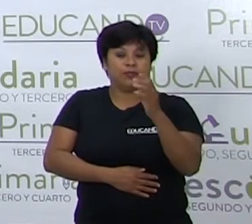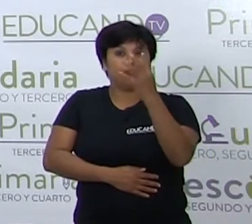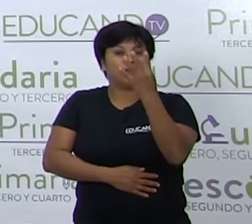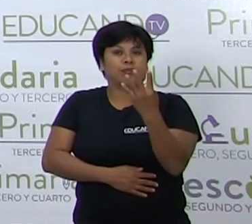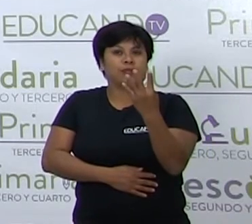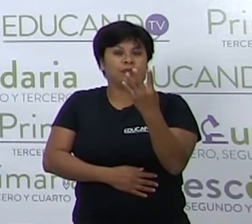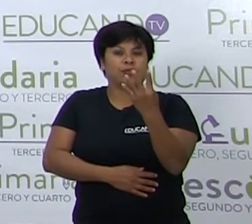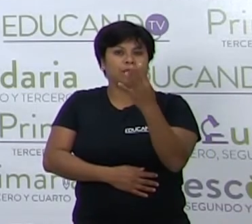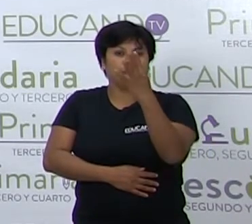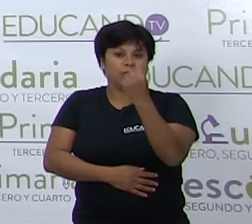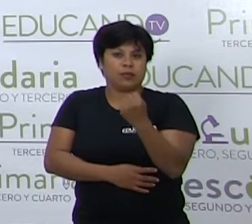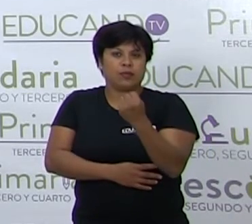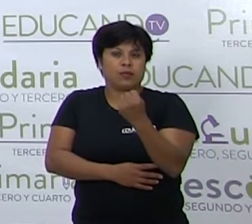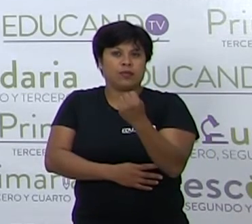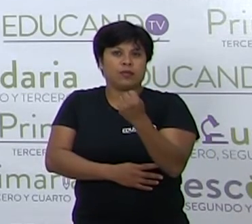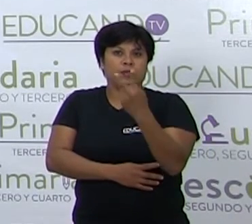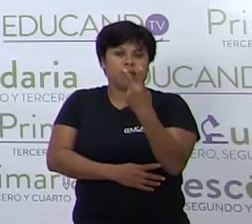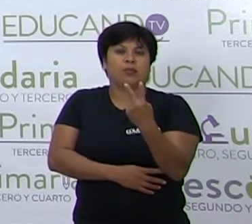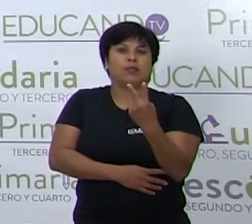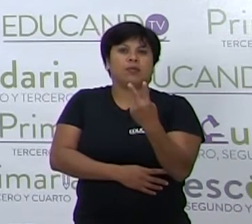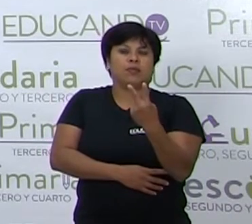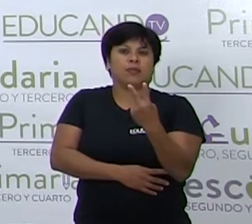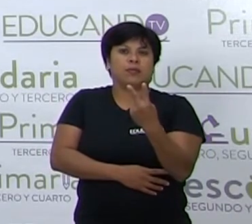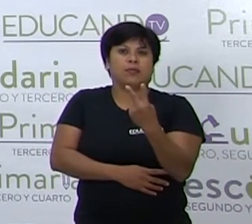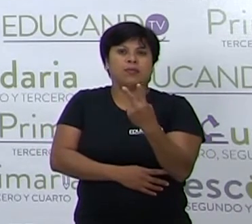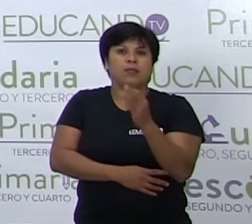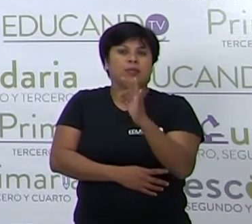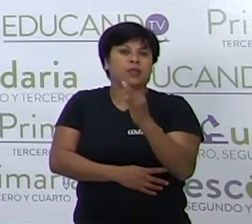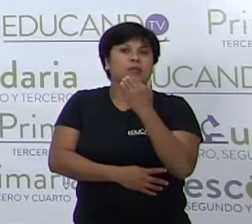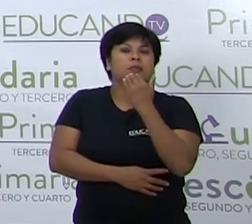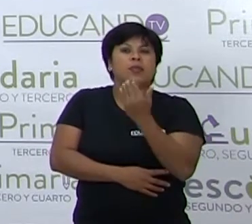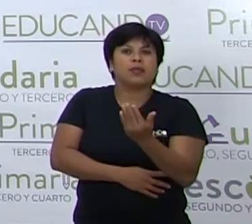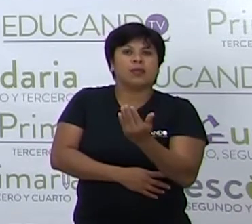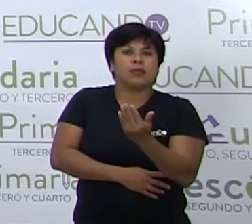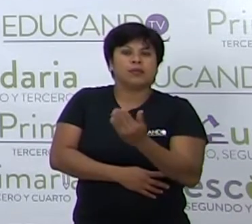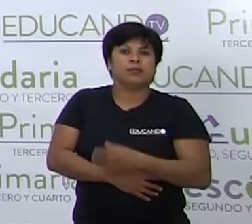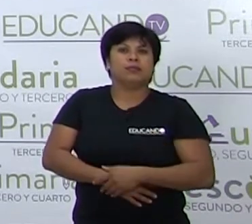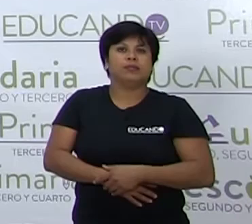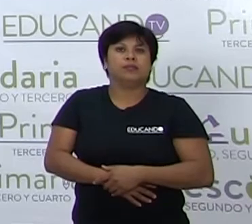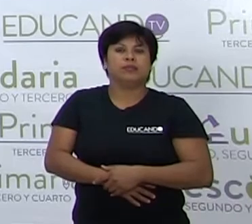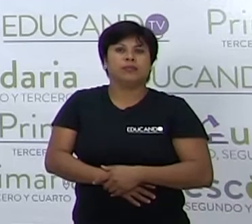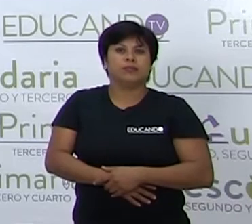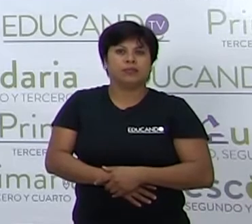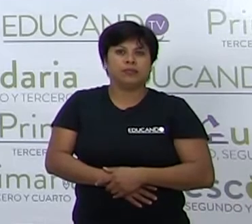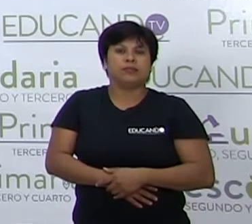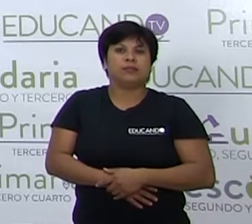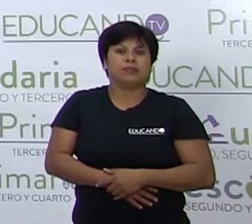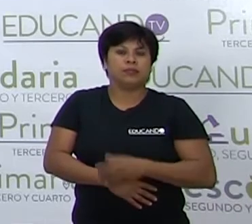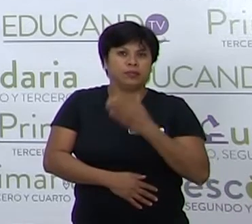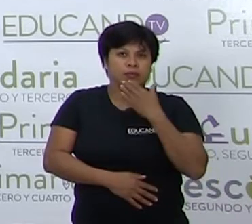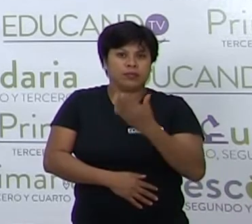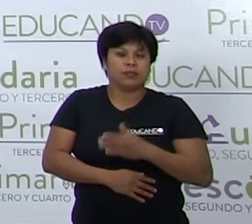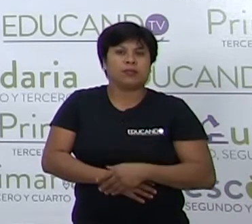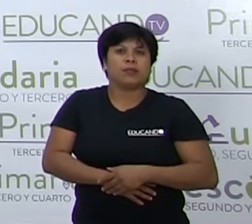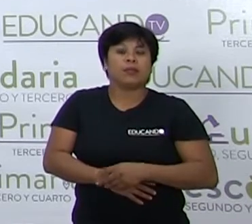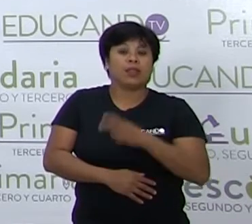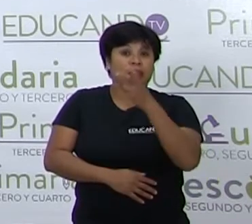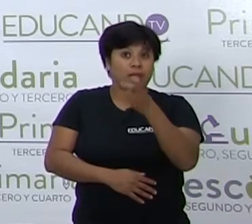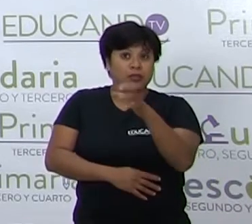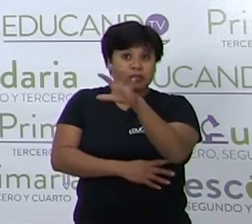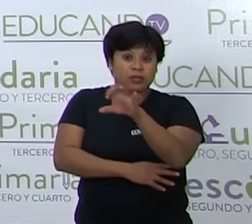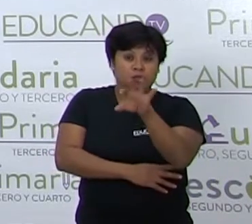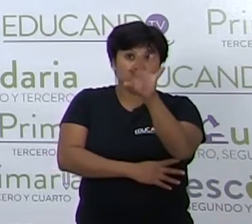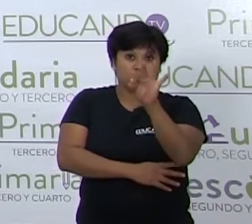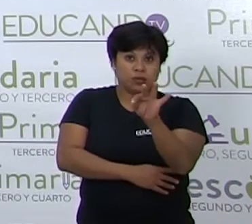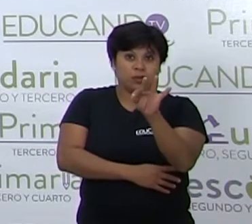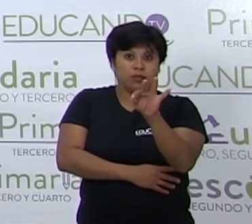4, 9, 2. Está perfectamente bien, ¿verdad? Bien, ahora, esos